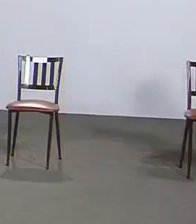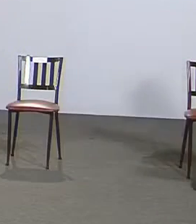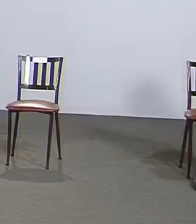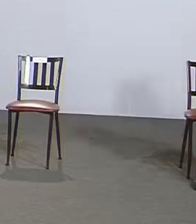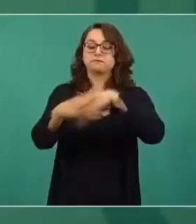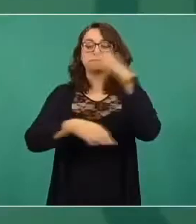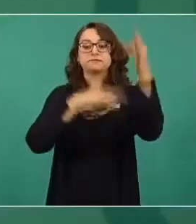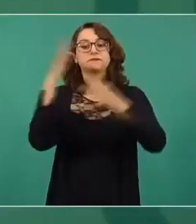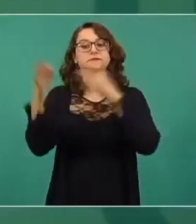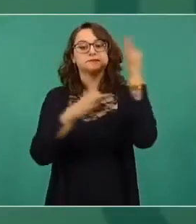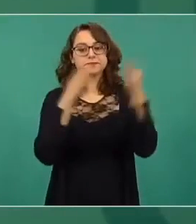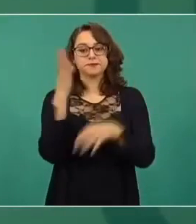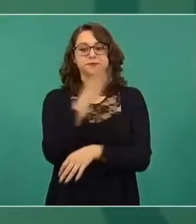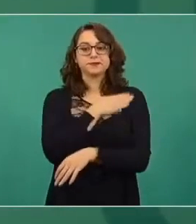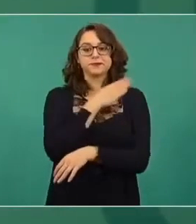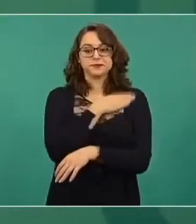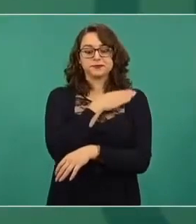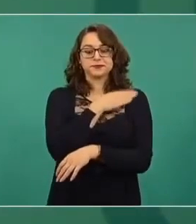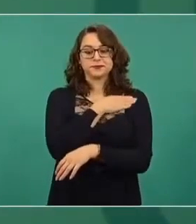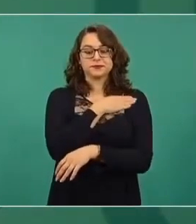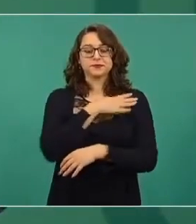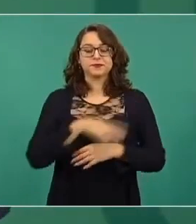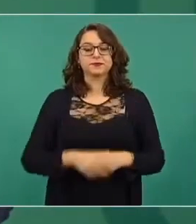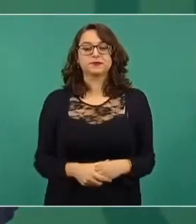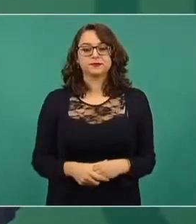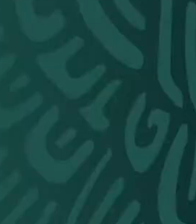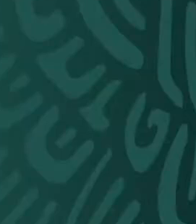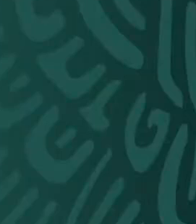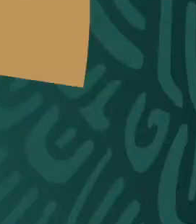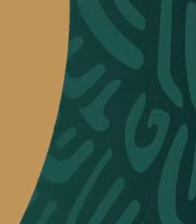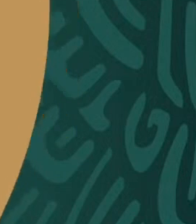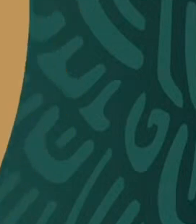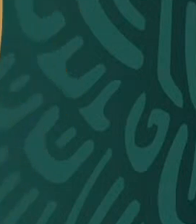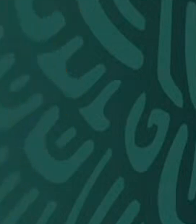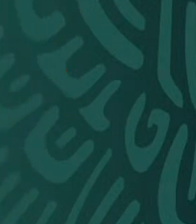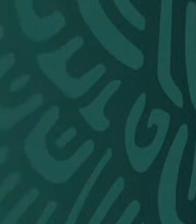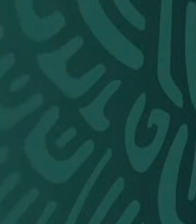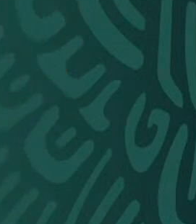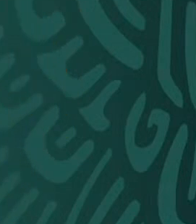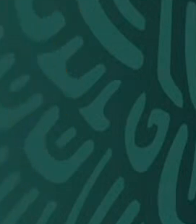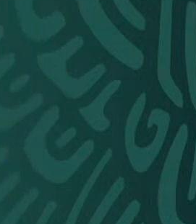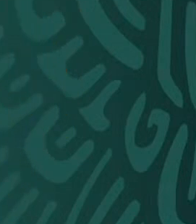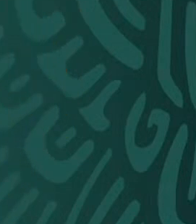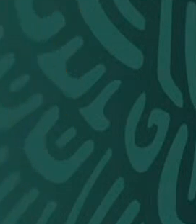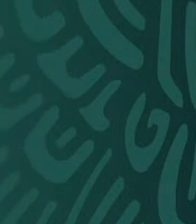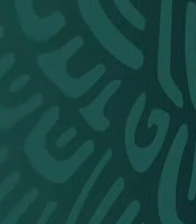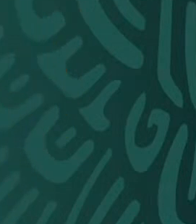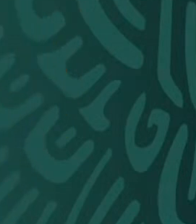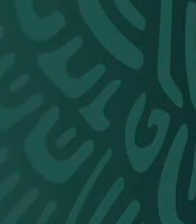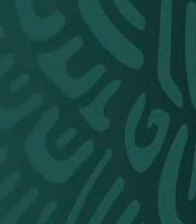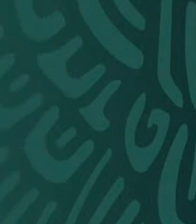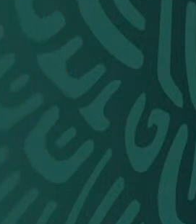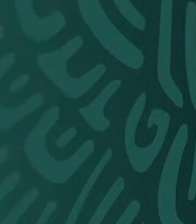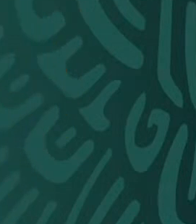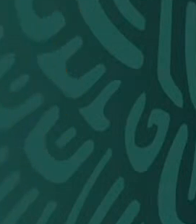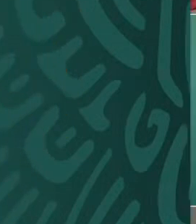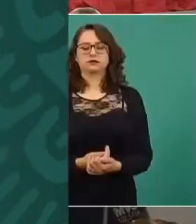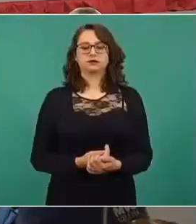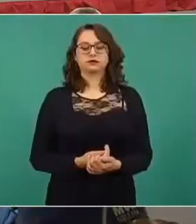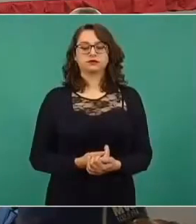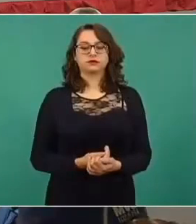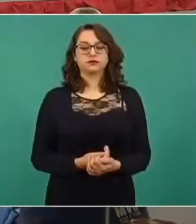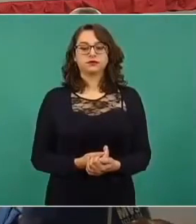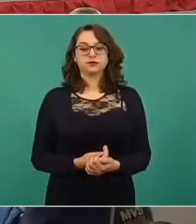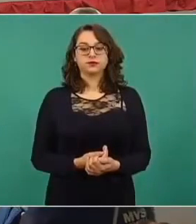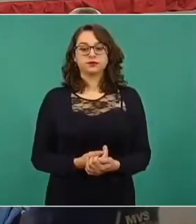reapertura de la frontera de México con Estados Unidos, región en la que la mayoría de la población ha sido vacunada. Bueno, pues